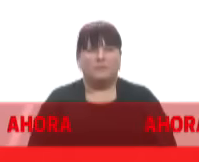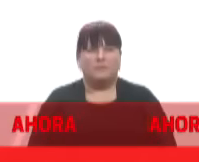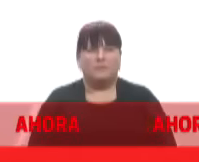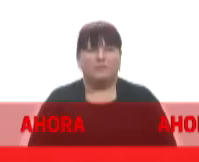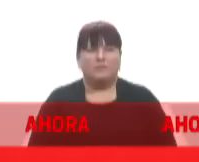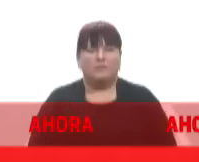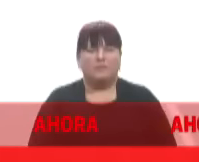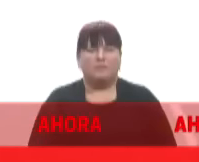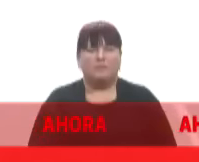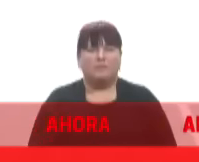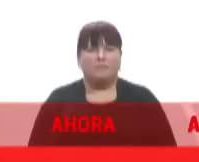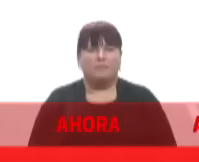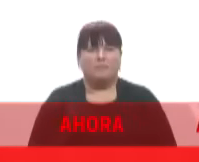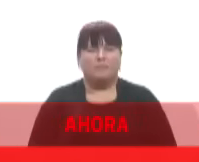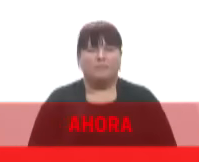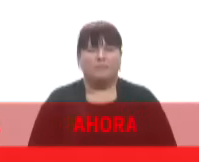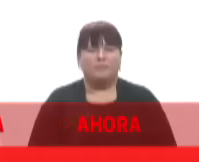significa...